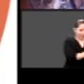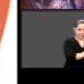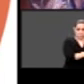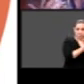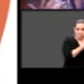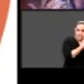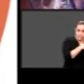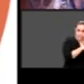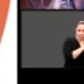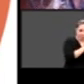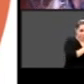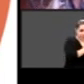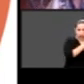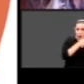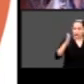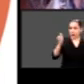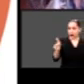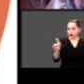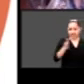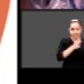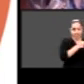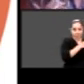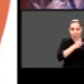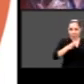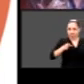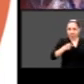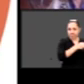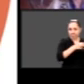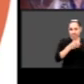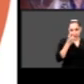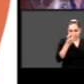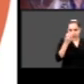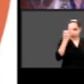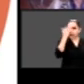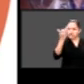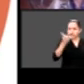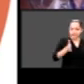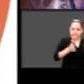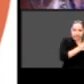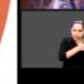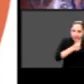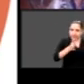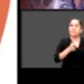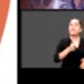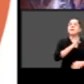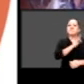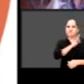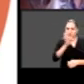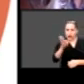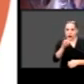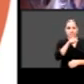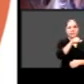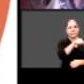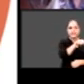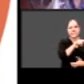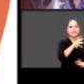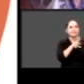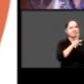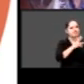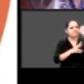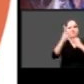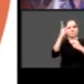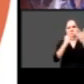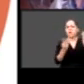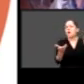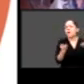es el espacio donde hay interacciones interacción con un adulto interacción entre